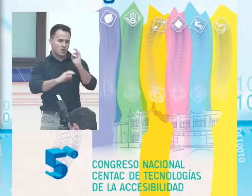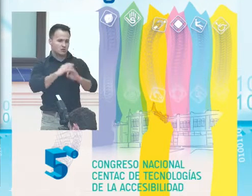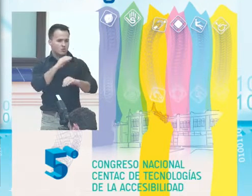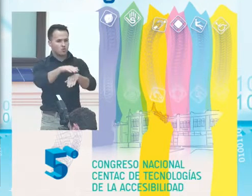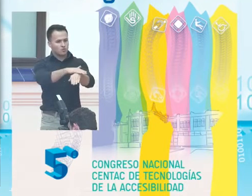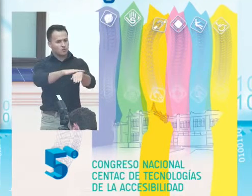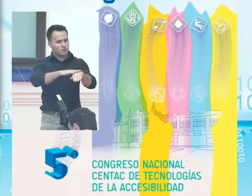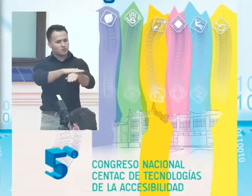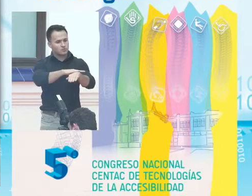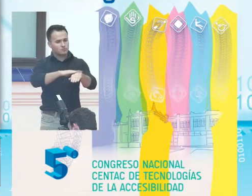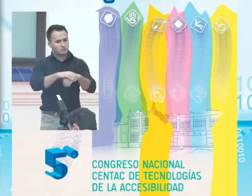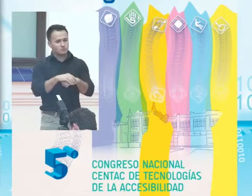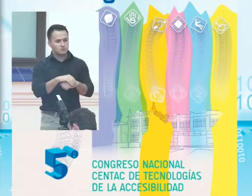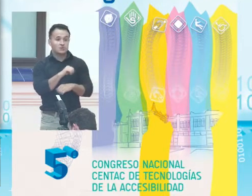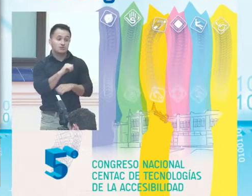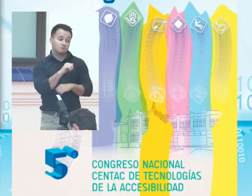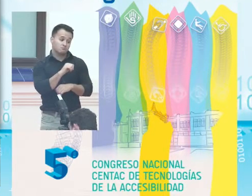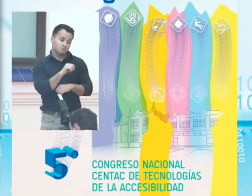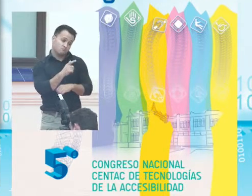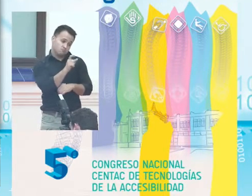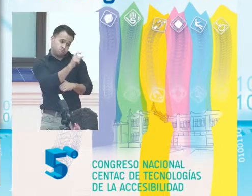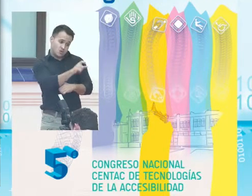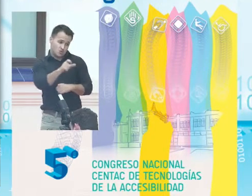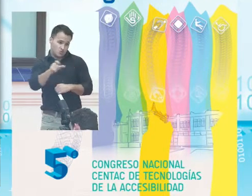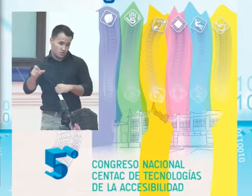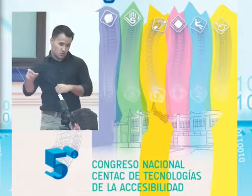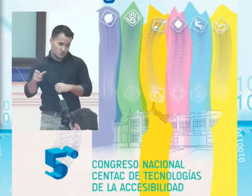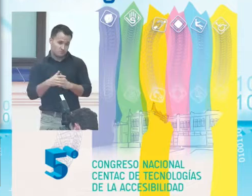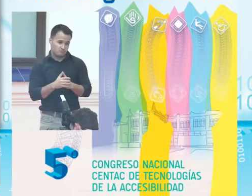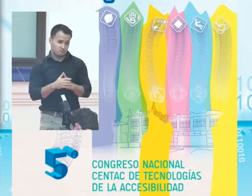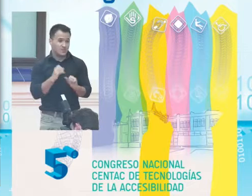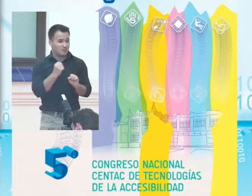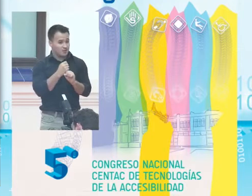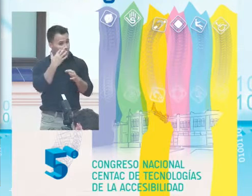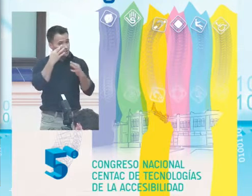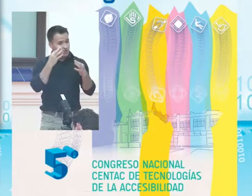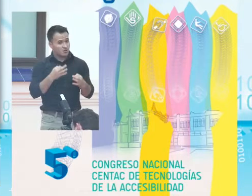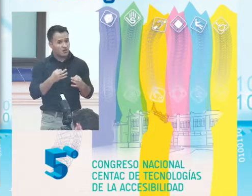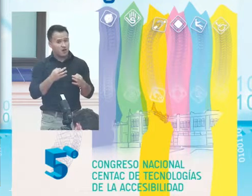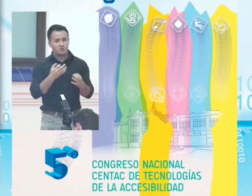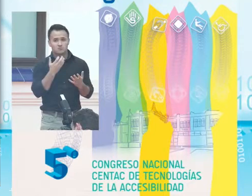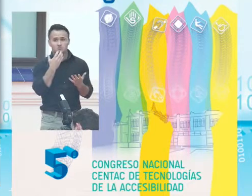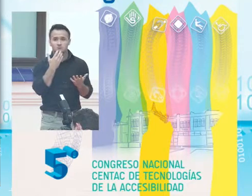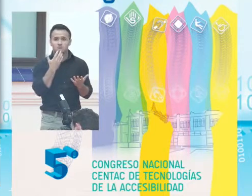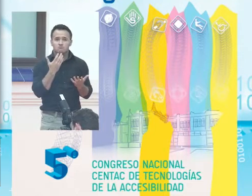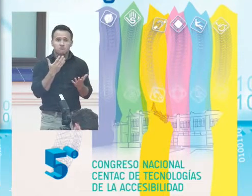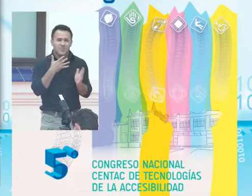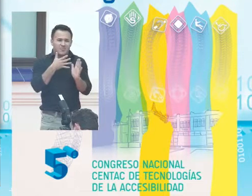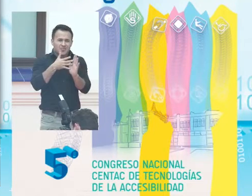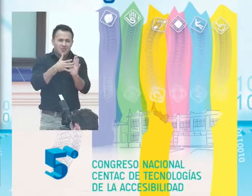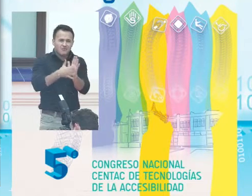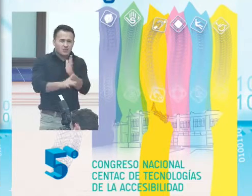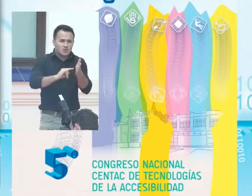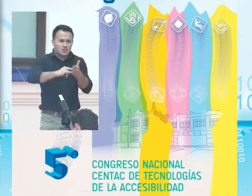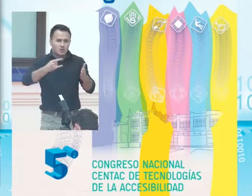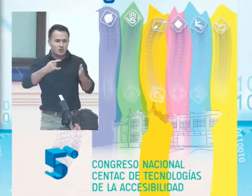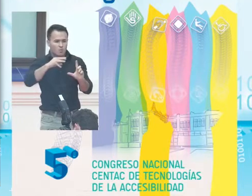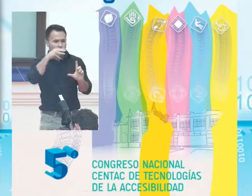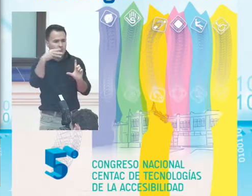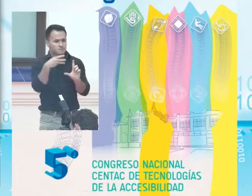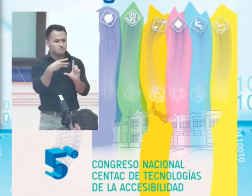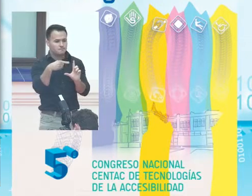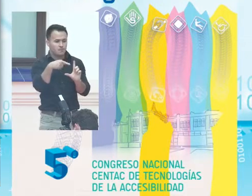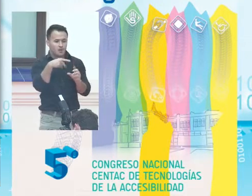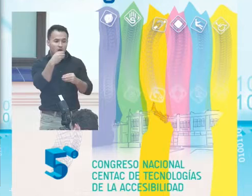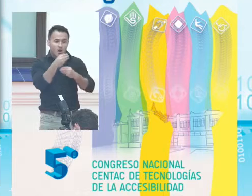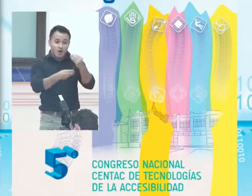gobierno y individuos. Mucho del trabajo real de definir la tecnología de la web